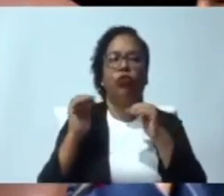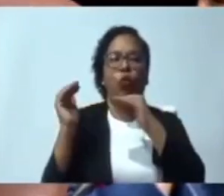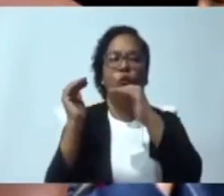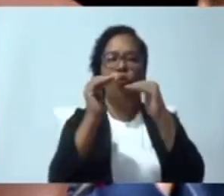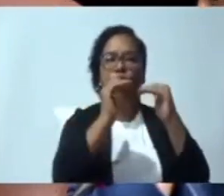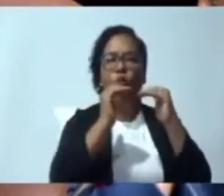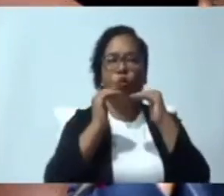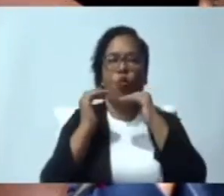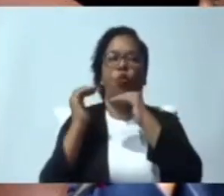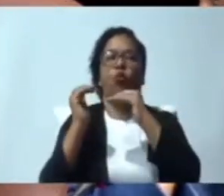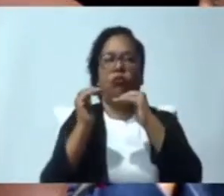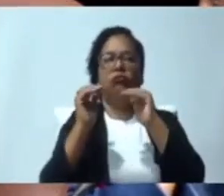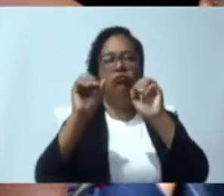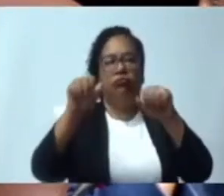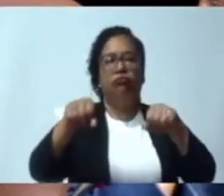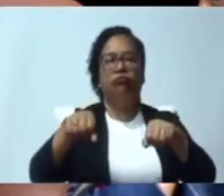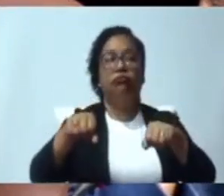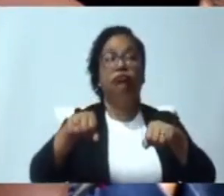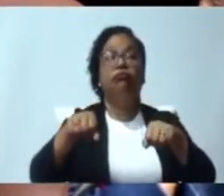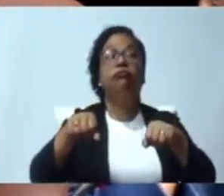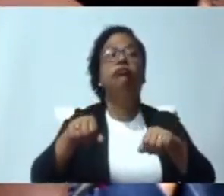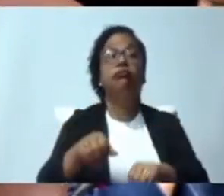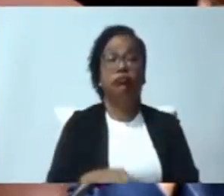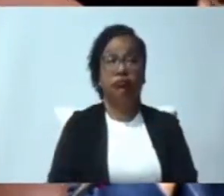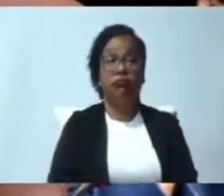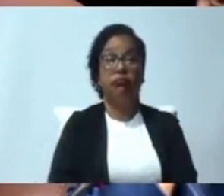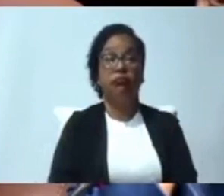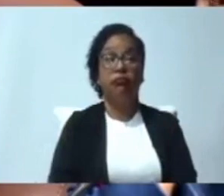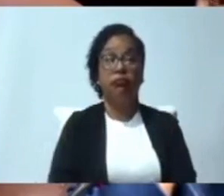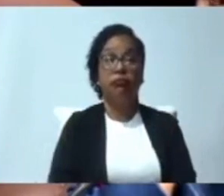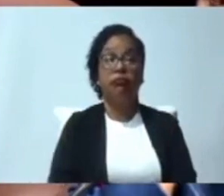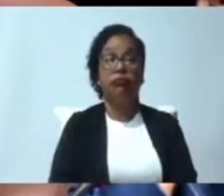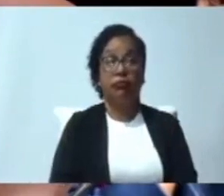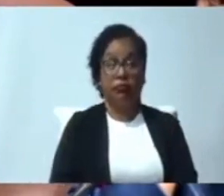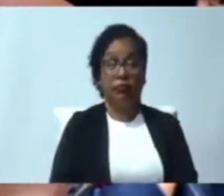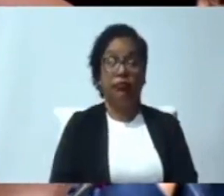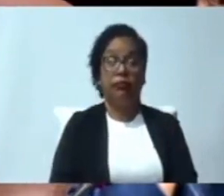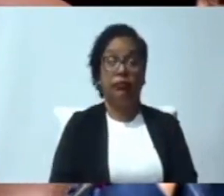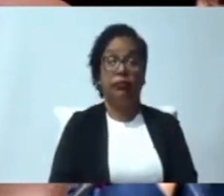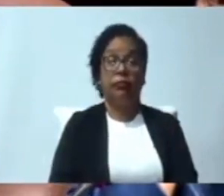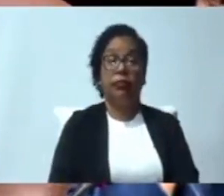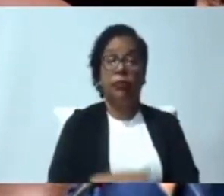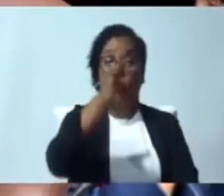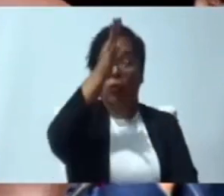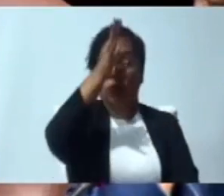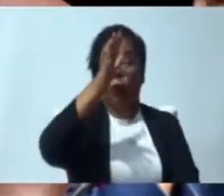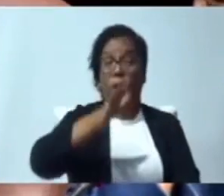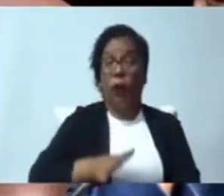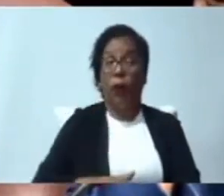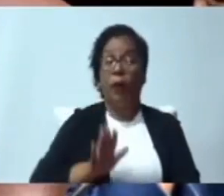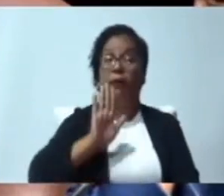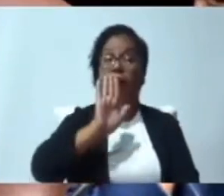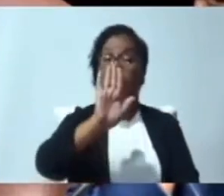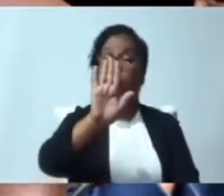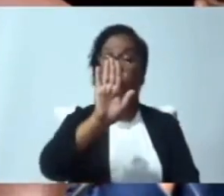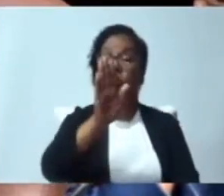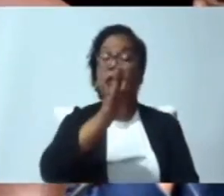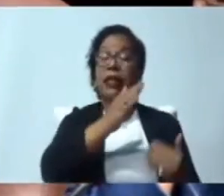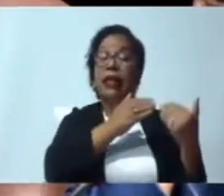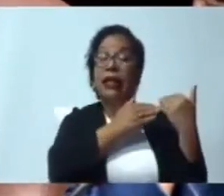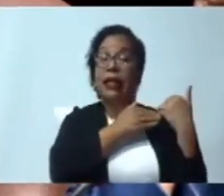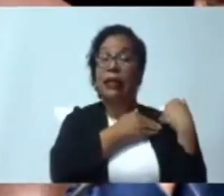que ver con la condición y el estatus del hombre en el hogar y en este